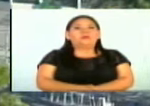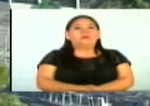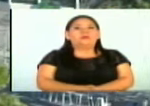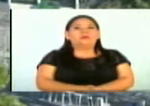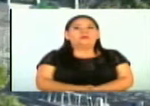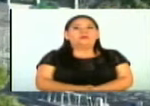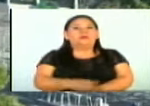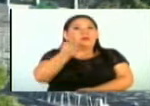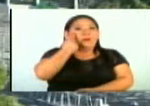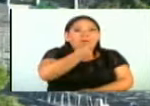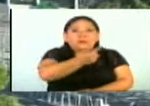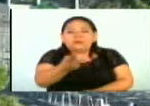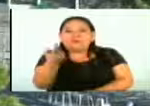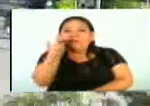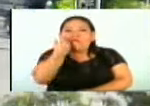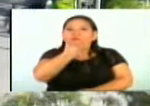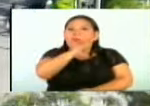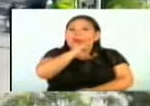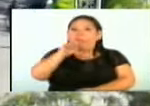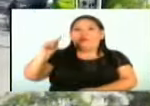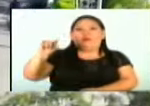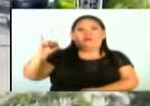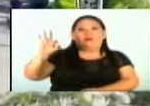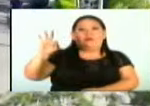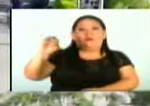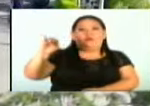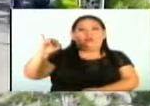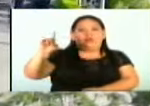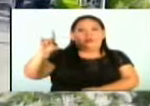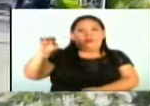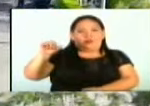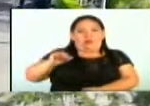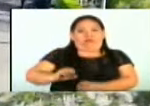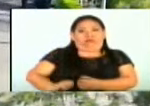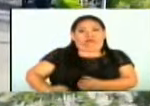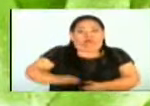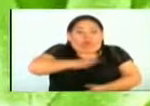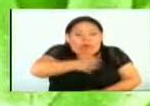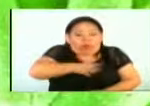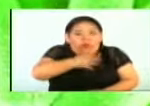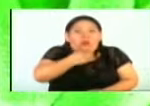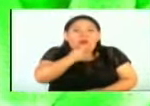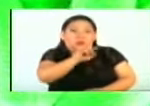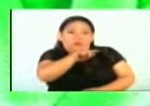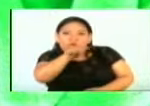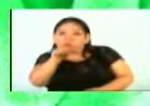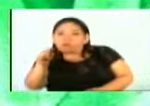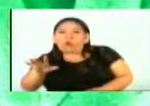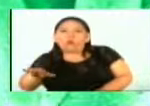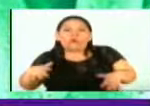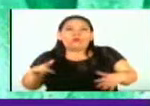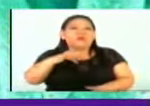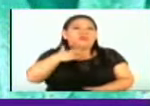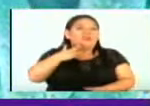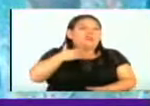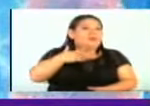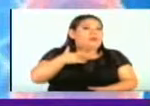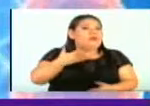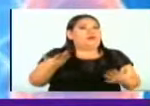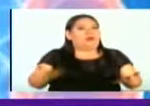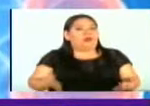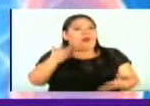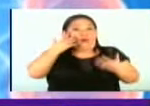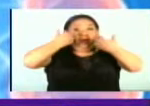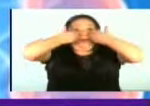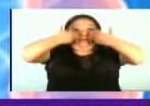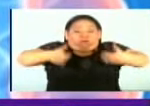Ante los casos de fiebre tifoidea en el país, los expertos en salud señalan que identificar los síntomas, es decir,